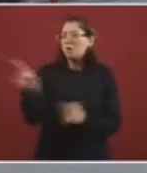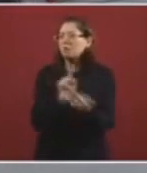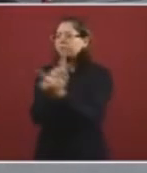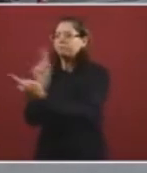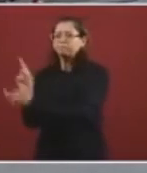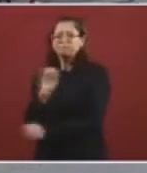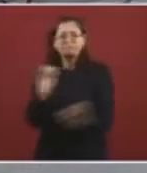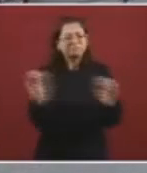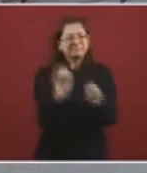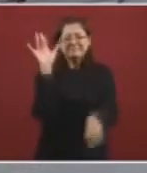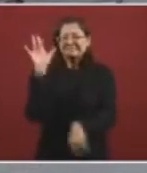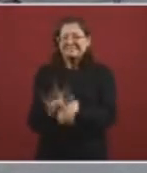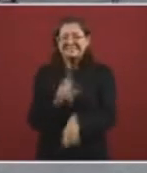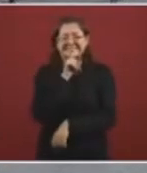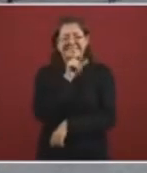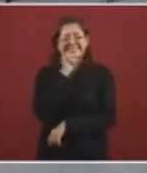Entonces,